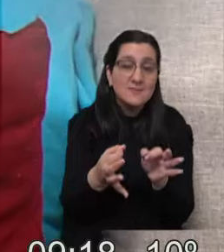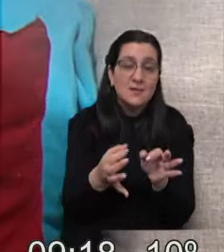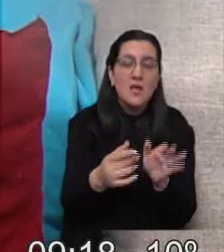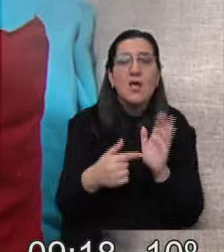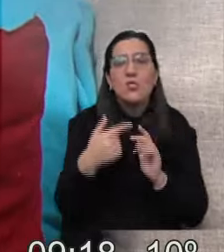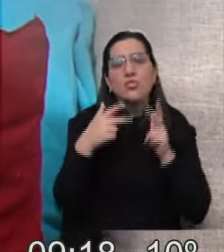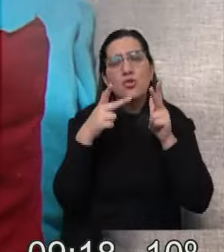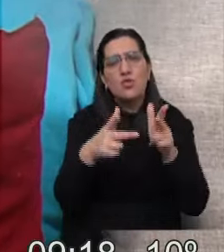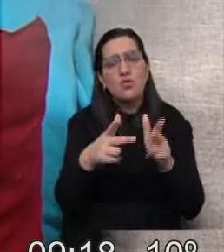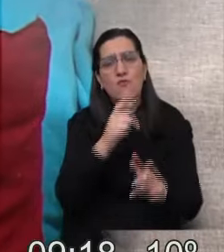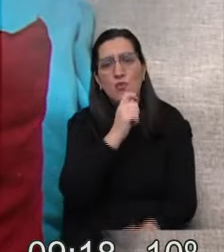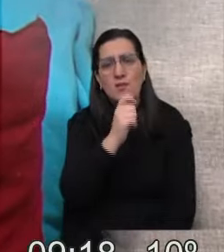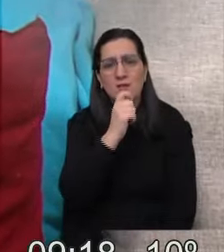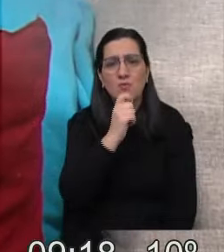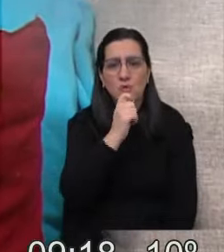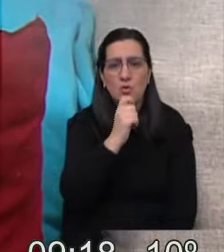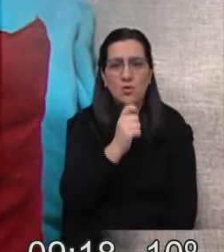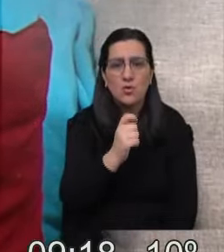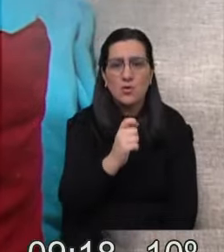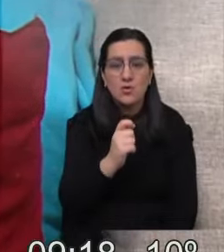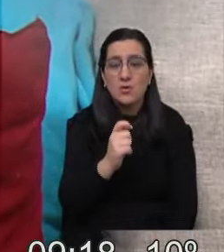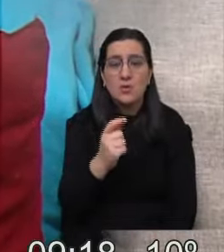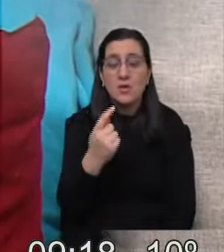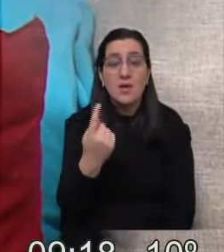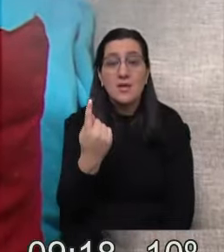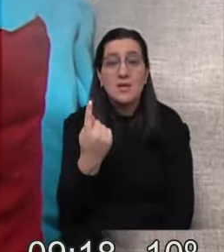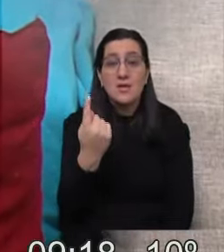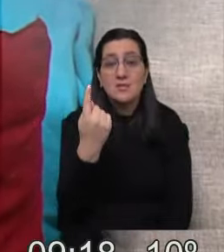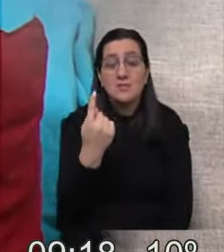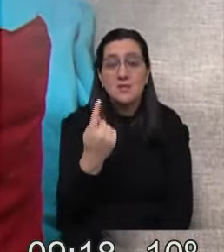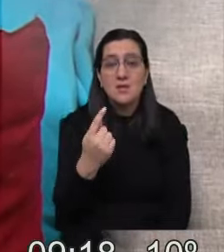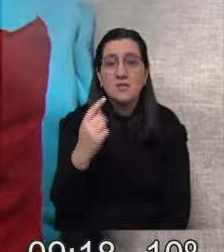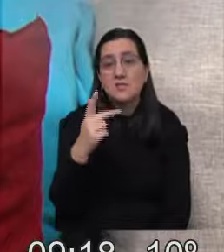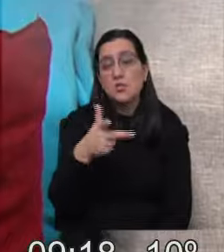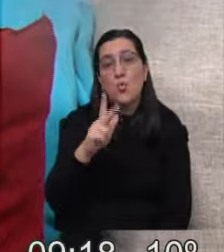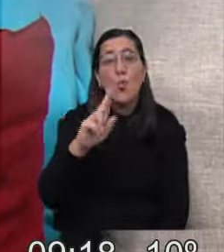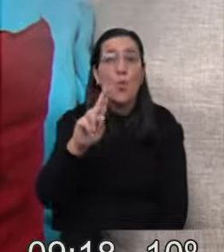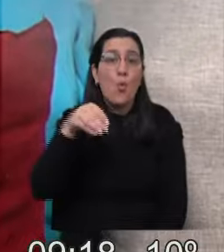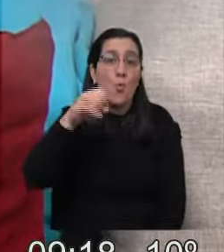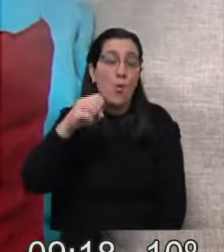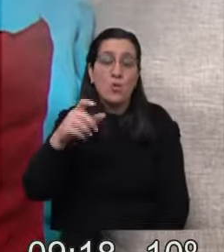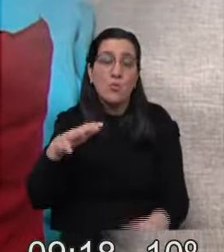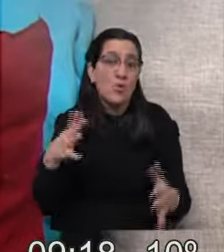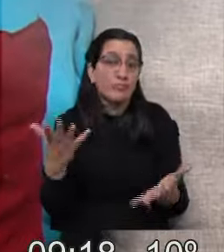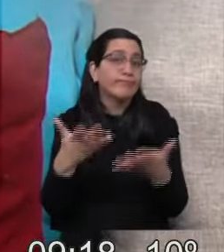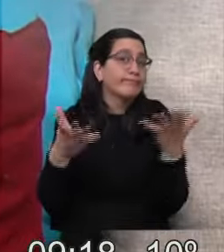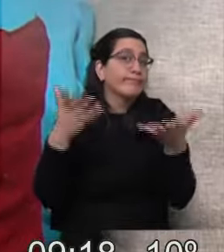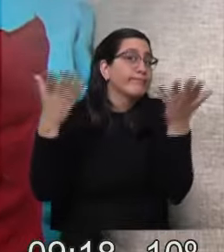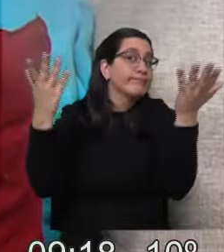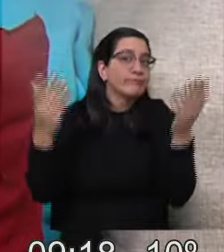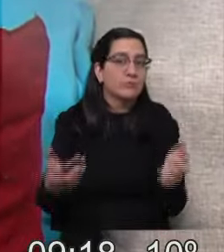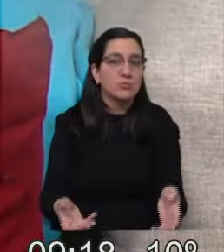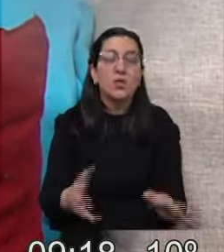en Informativo Sarandí, es humo. Que me perdonen, pero es humo. Entonces, ¿qué está pasando a este